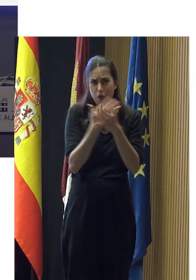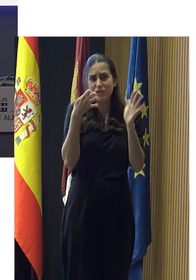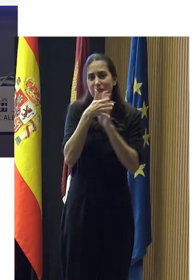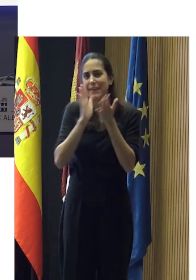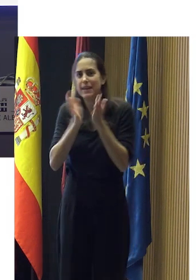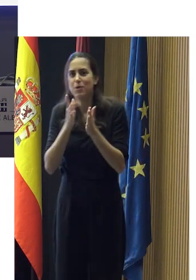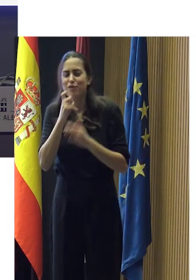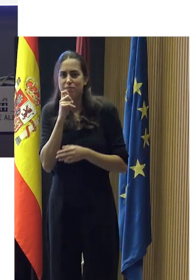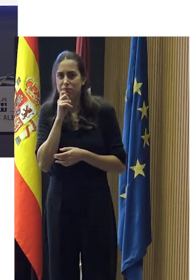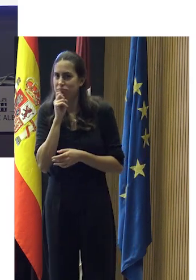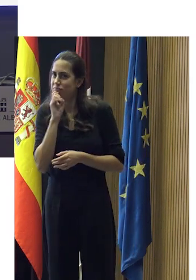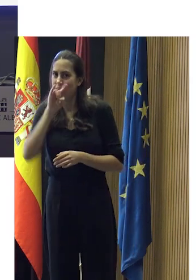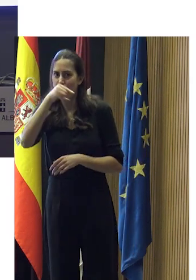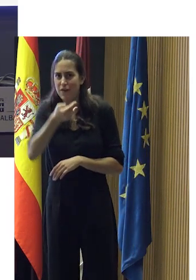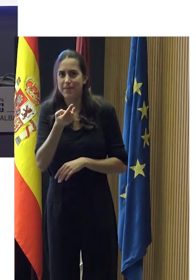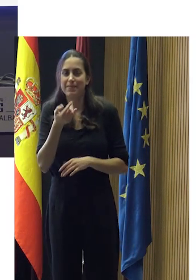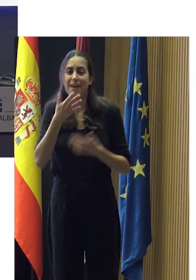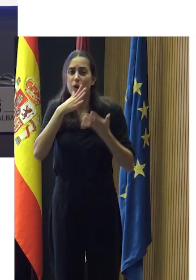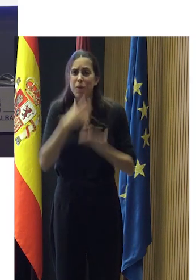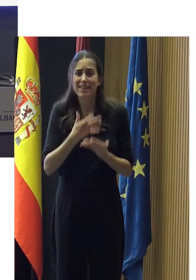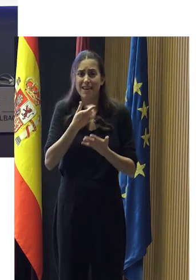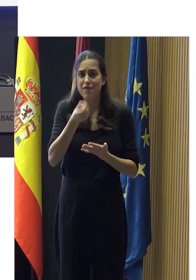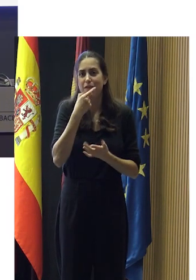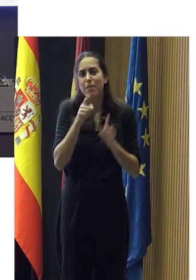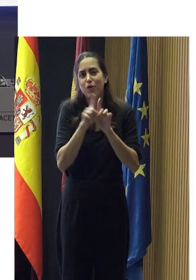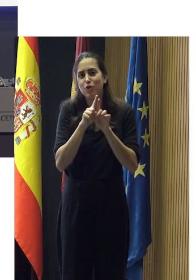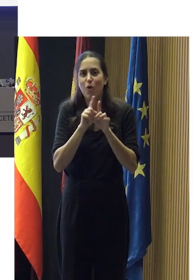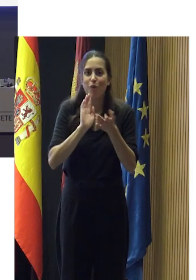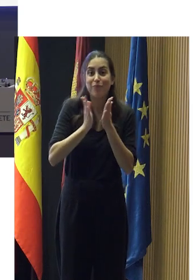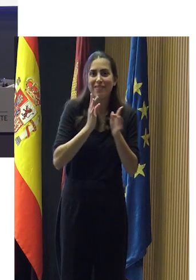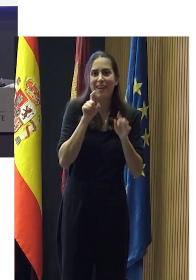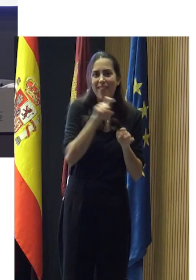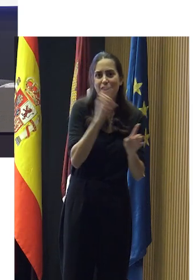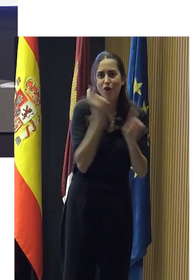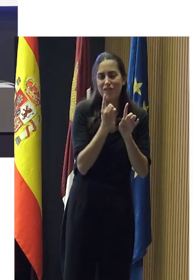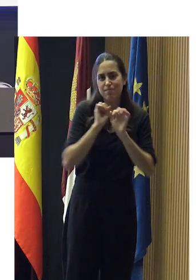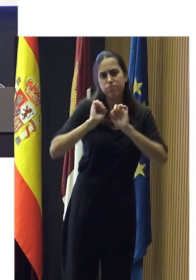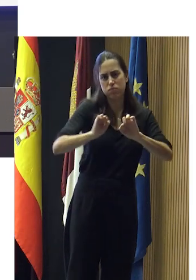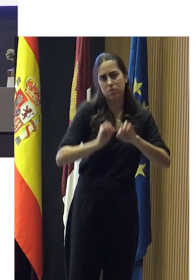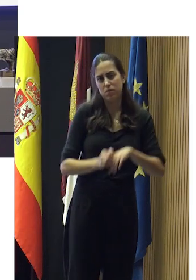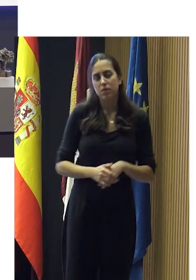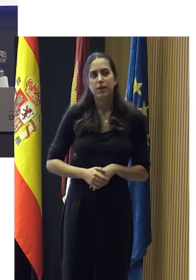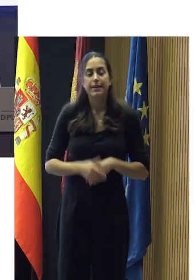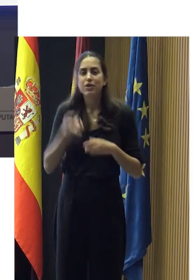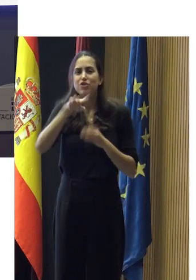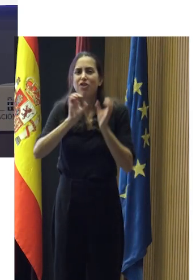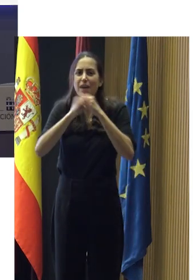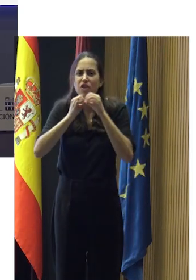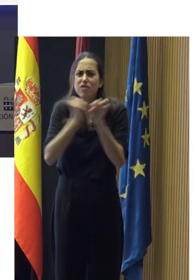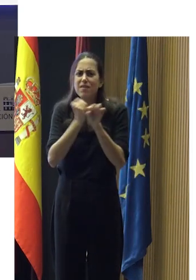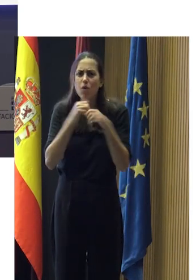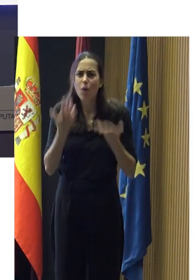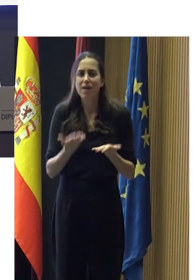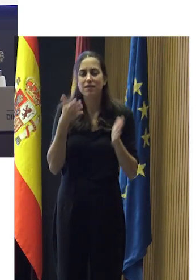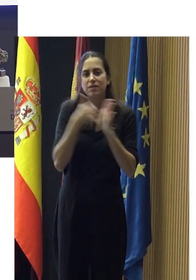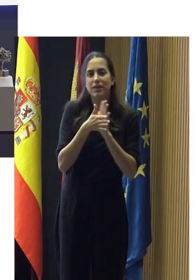es muy resistente a los fármacos actualmente que tenemos. ¿Qué es lo que hacemos en el laboratorio? Pues en el laboratorio estudiamos la comunicación de